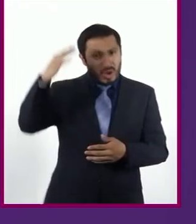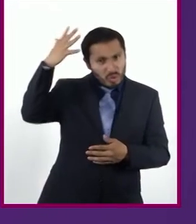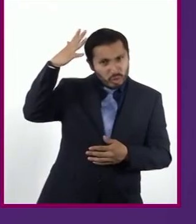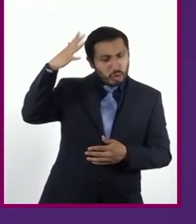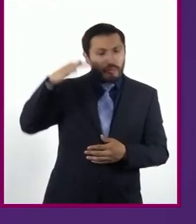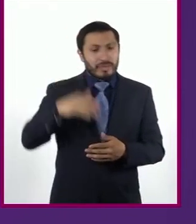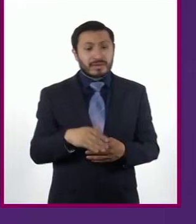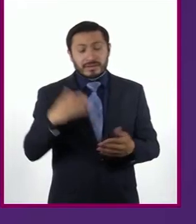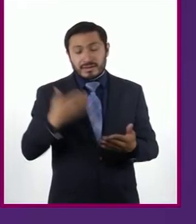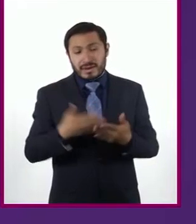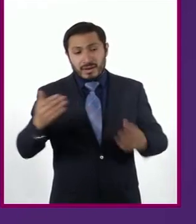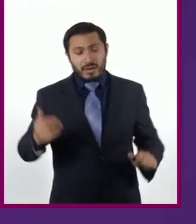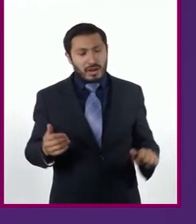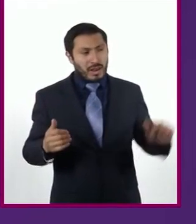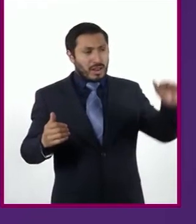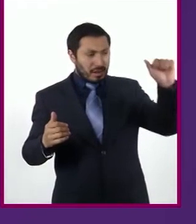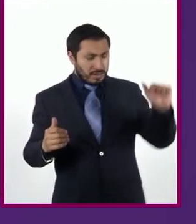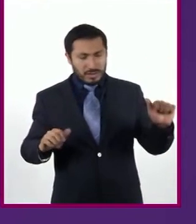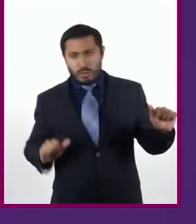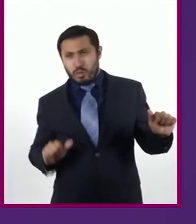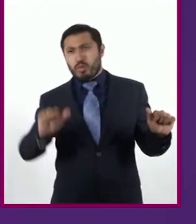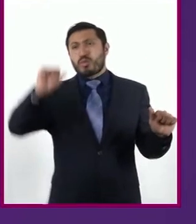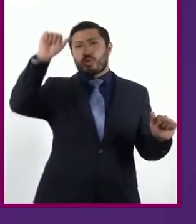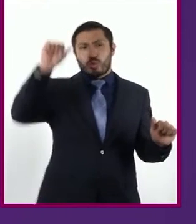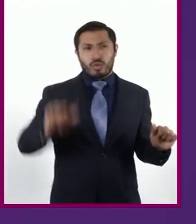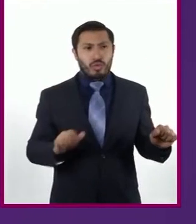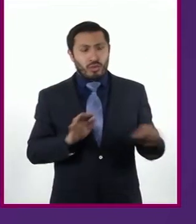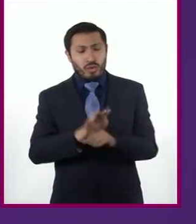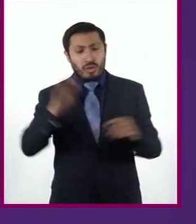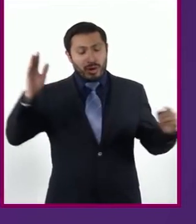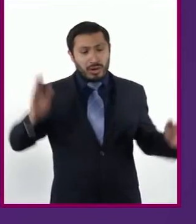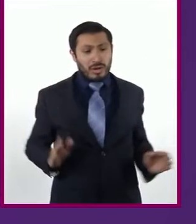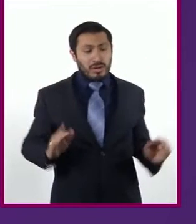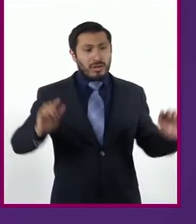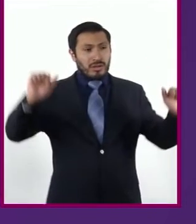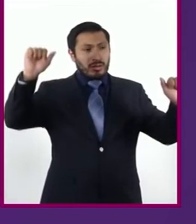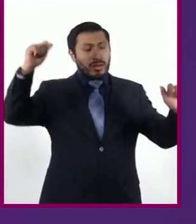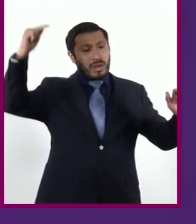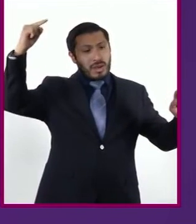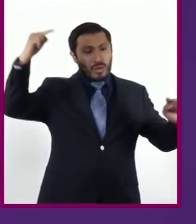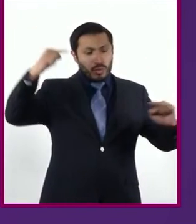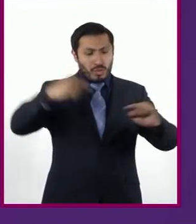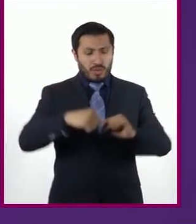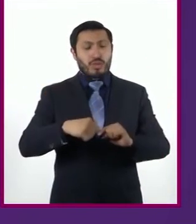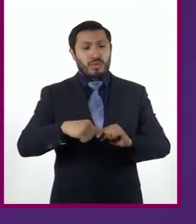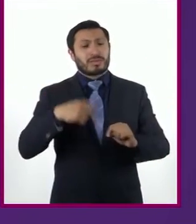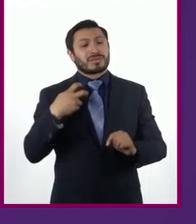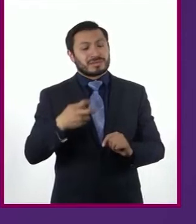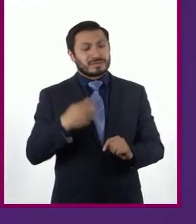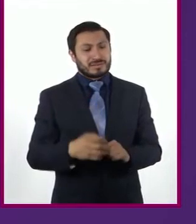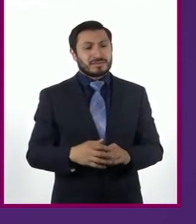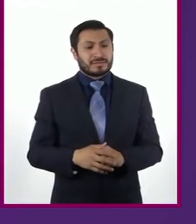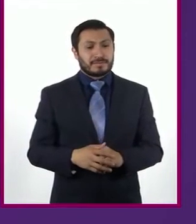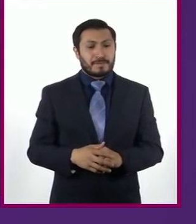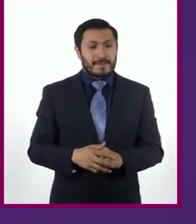Señalemos ahora la altura del punto de intersección de las sombras y así saber la altura de la estructura para el